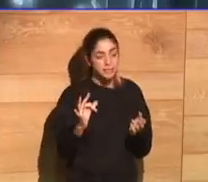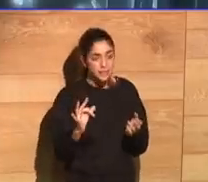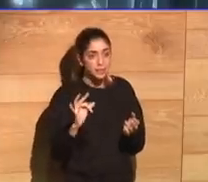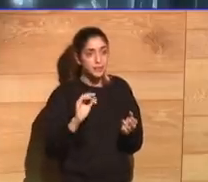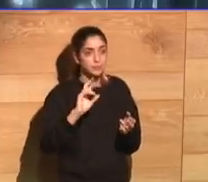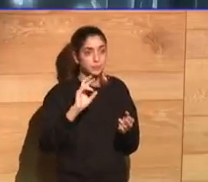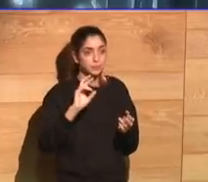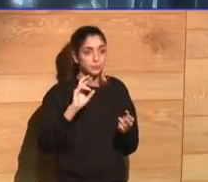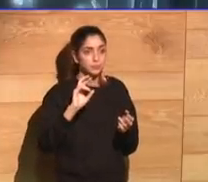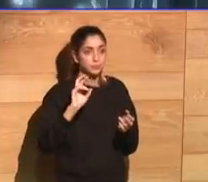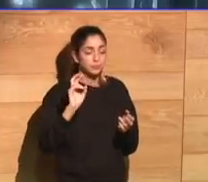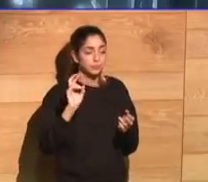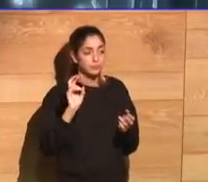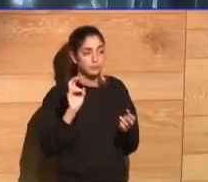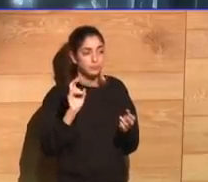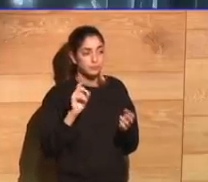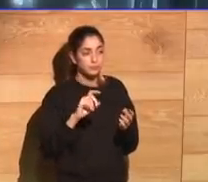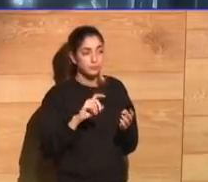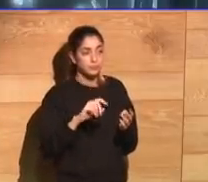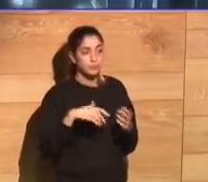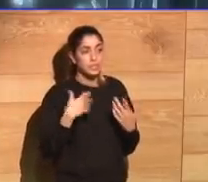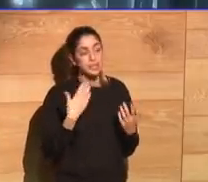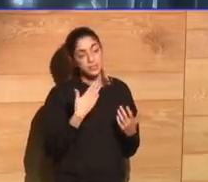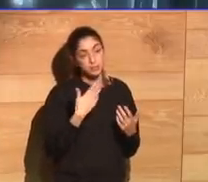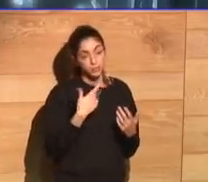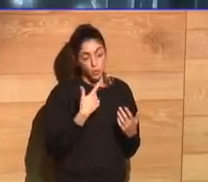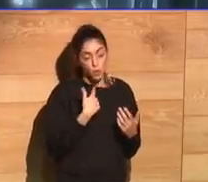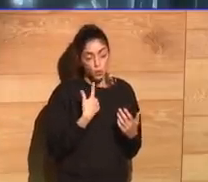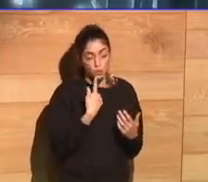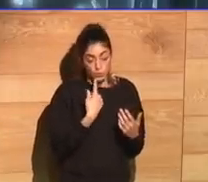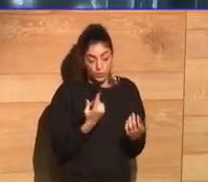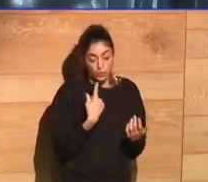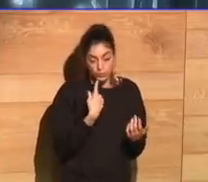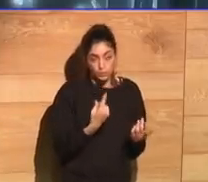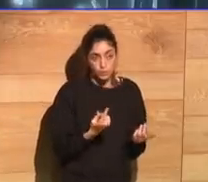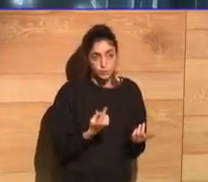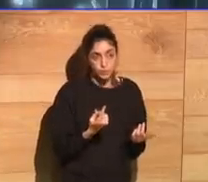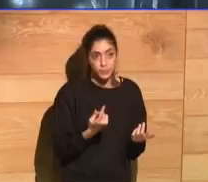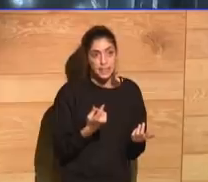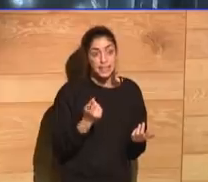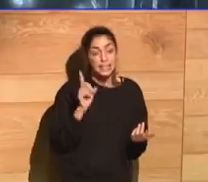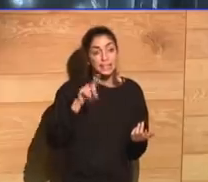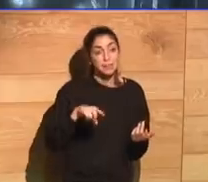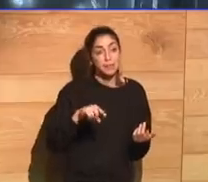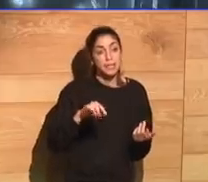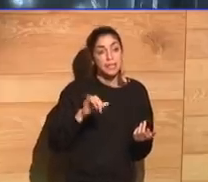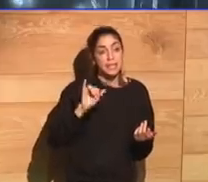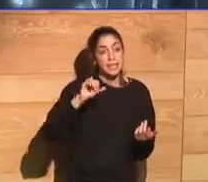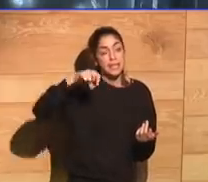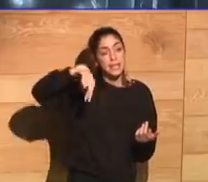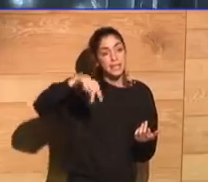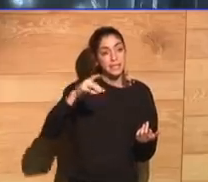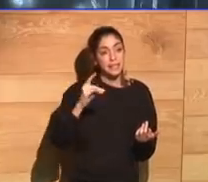E.T. Seguimos apostando por la llana. Es que es como digo yo. Y Y Indiana Jones. O sea,